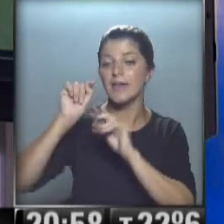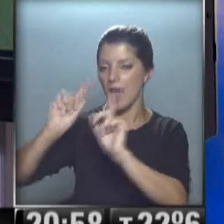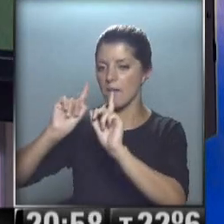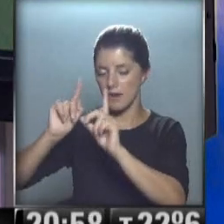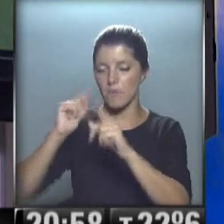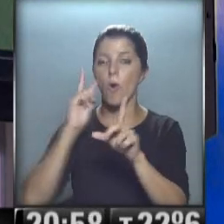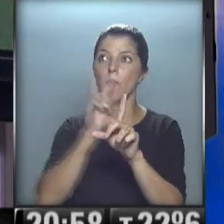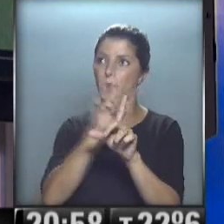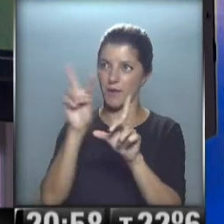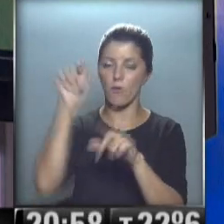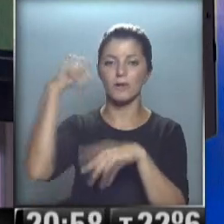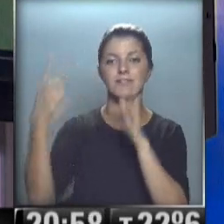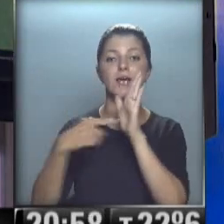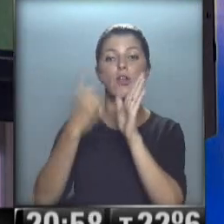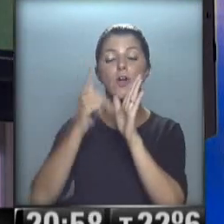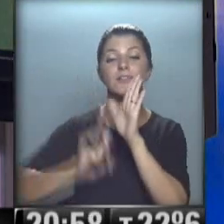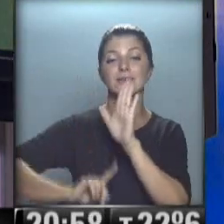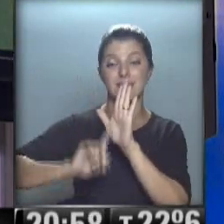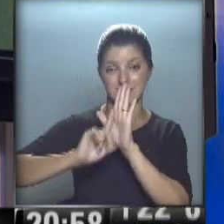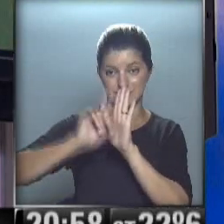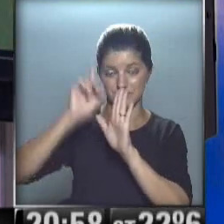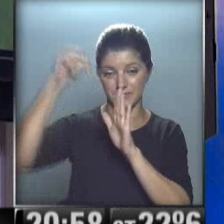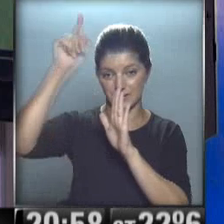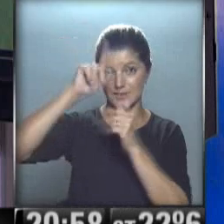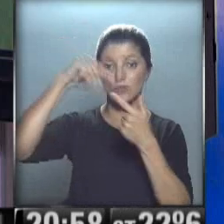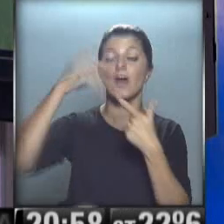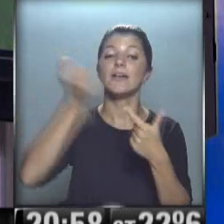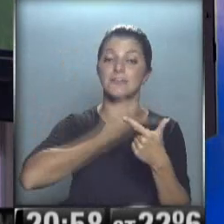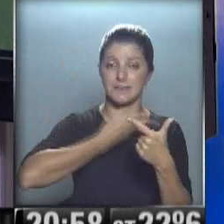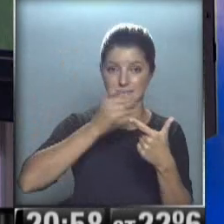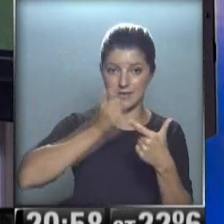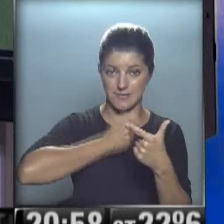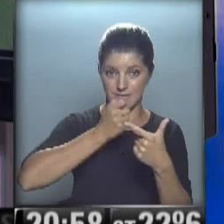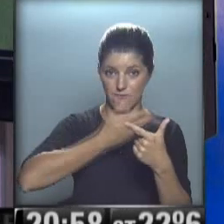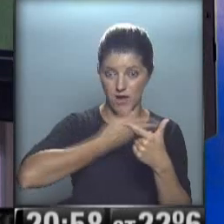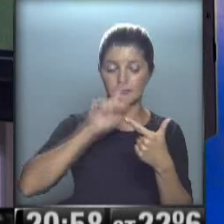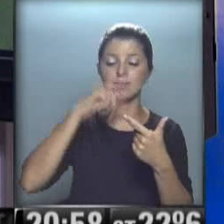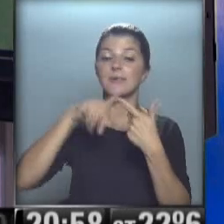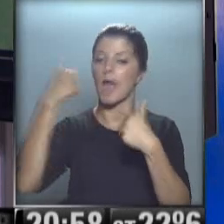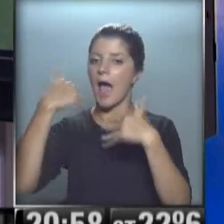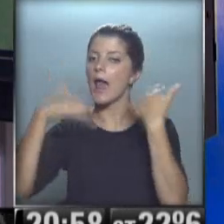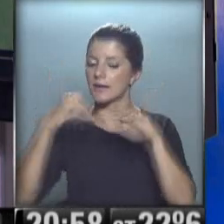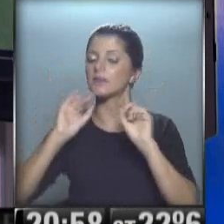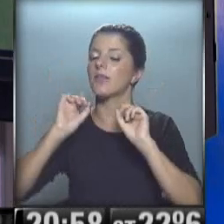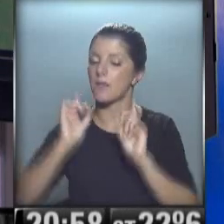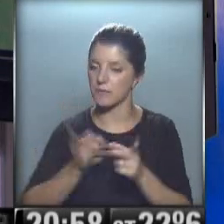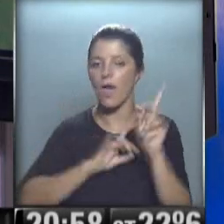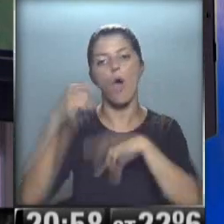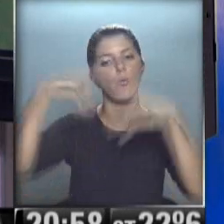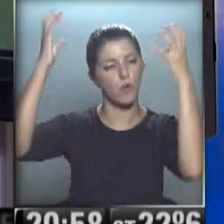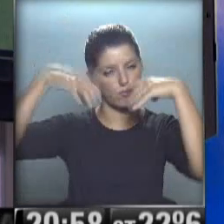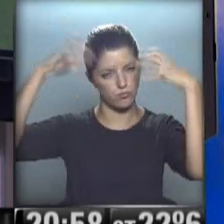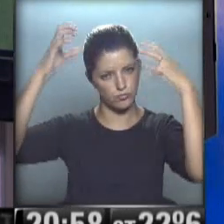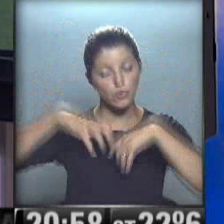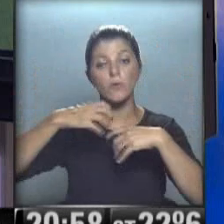al noreste, centro y norte de Santa Fe, sur de Corrientes, norte de Entre Ríos, alerta meteorológico, probabilidad de lluvias y